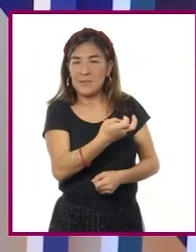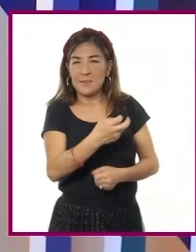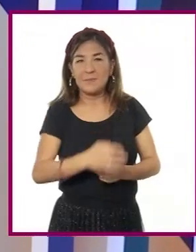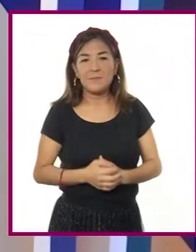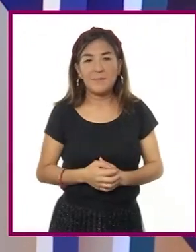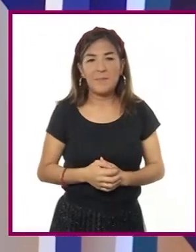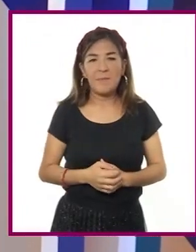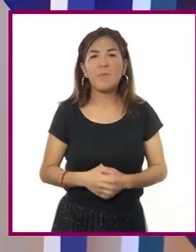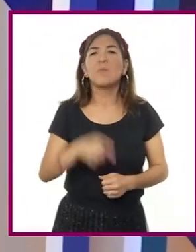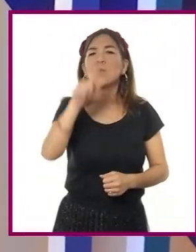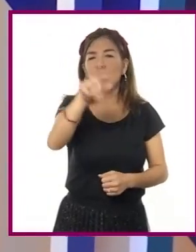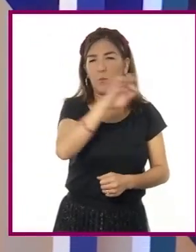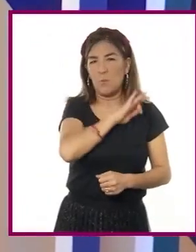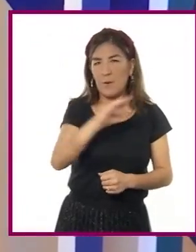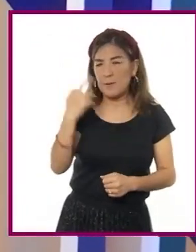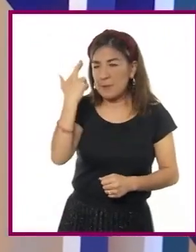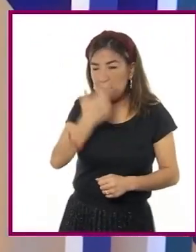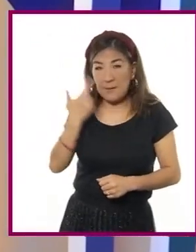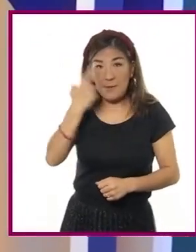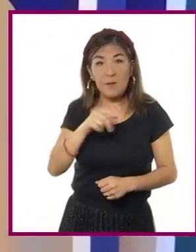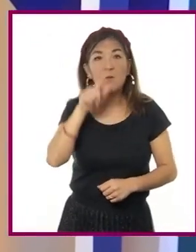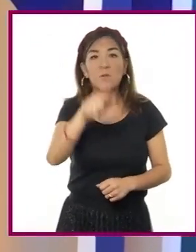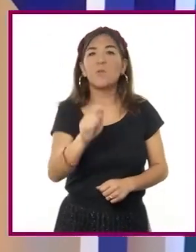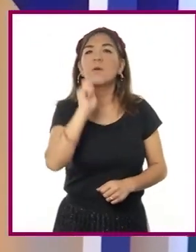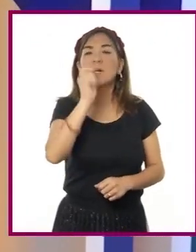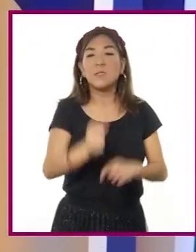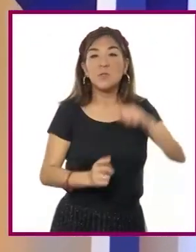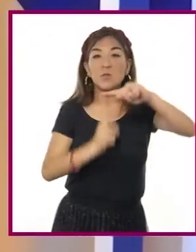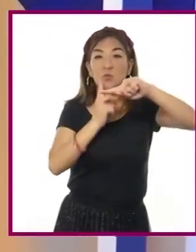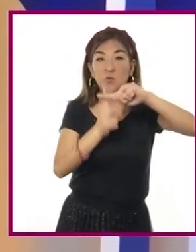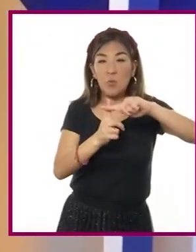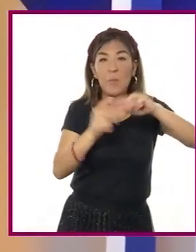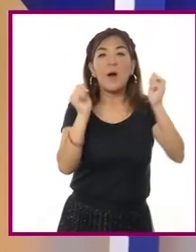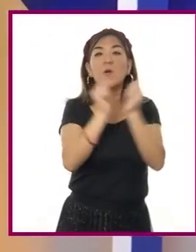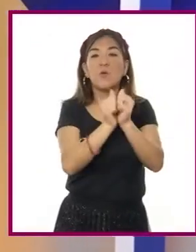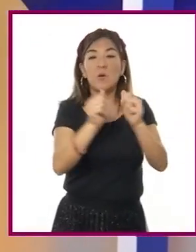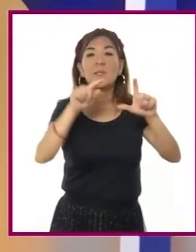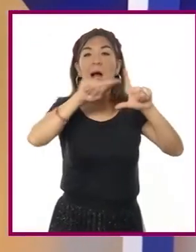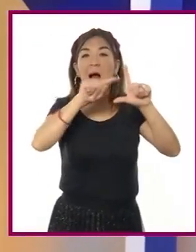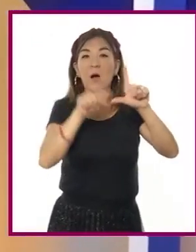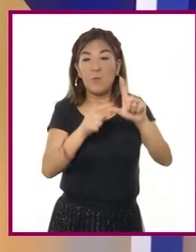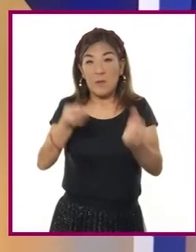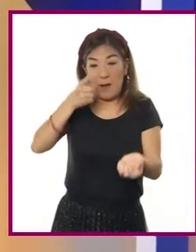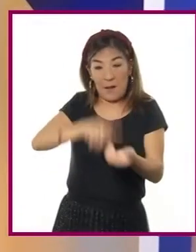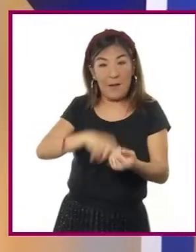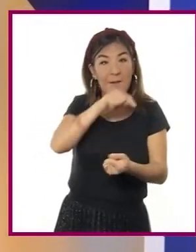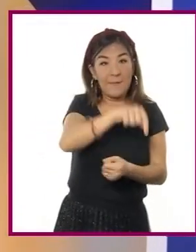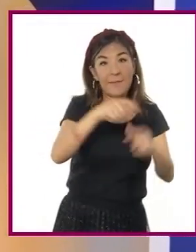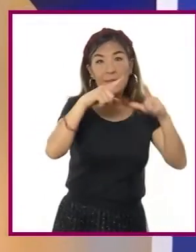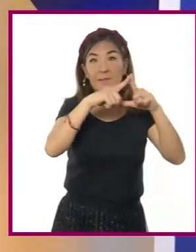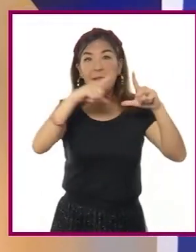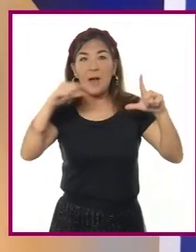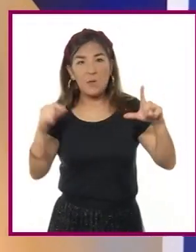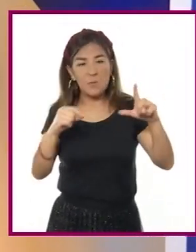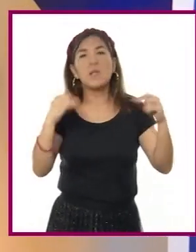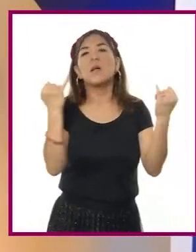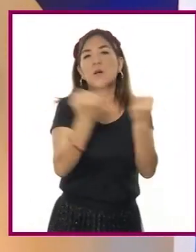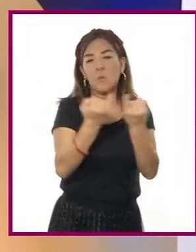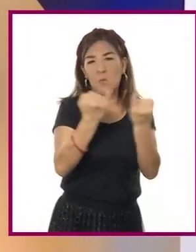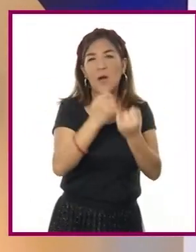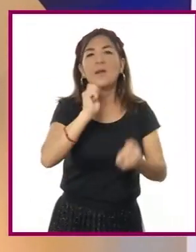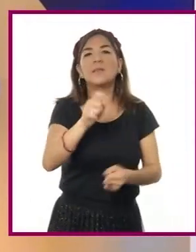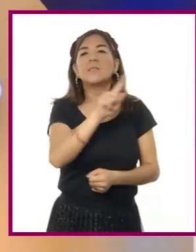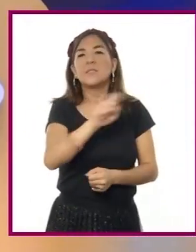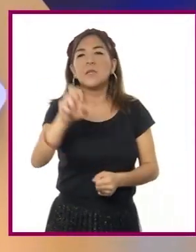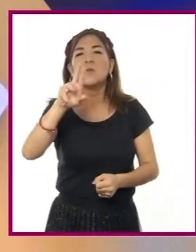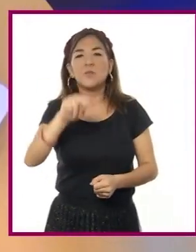que ustedes pueden comprobar si analizan que la suma de los ángulos interiores de un triángulo es igual a 180